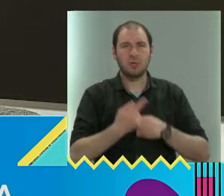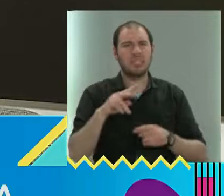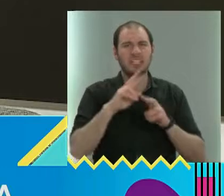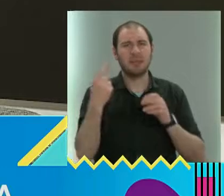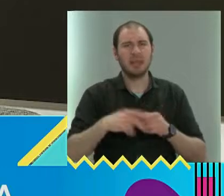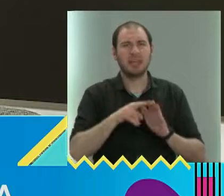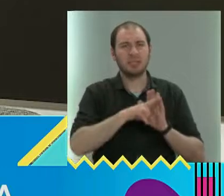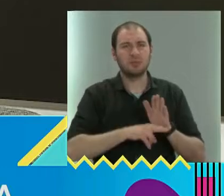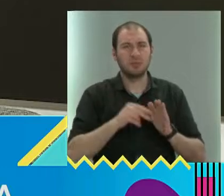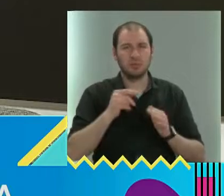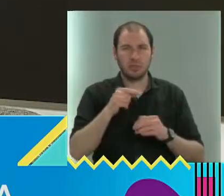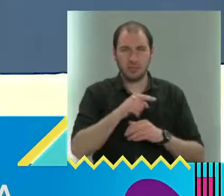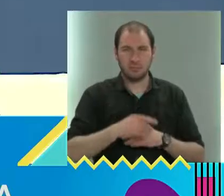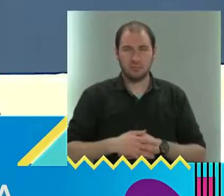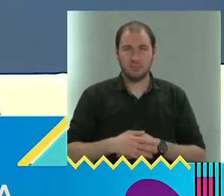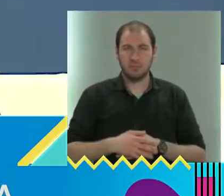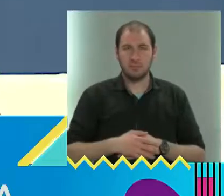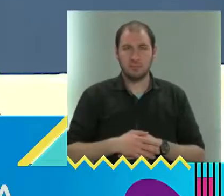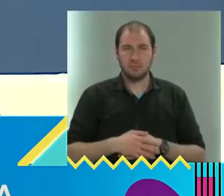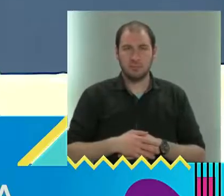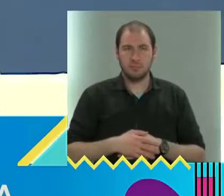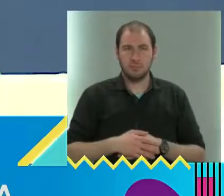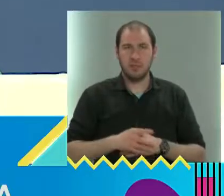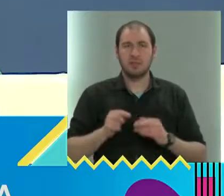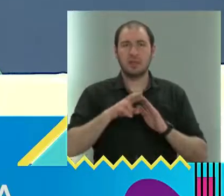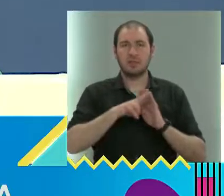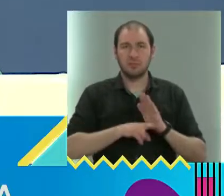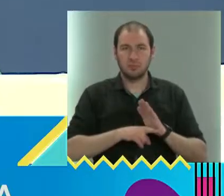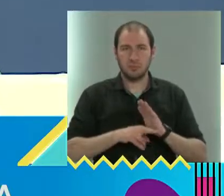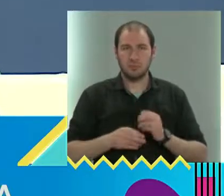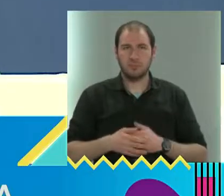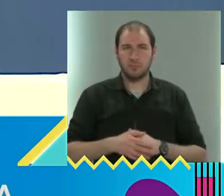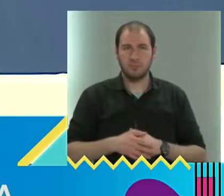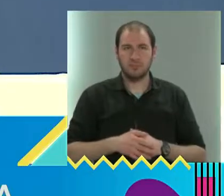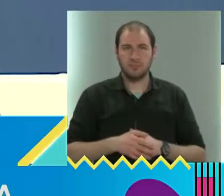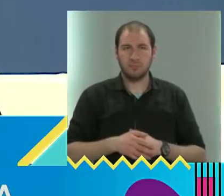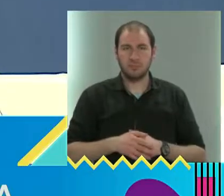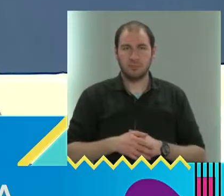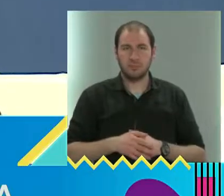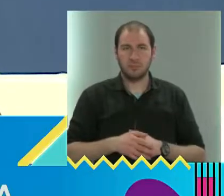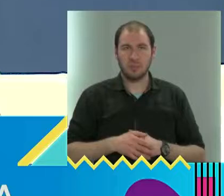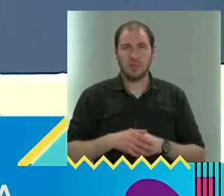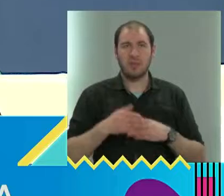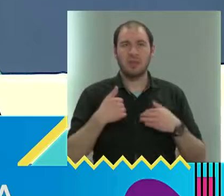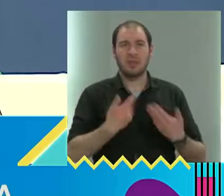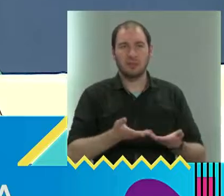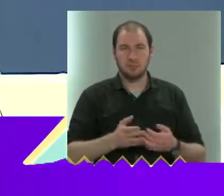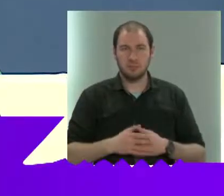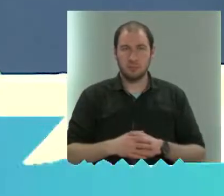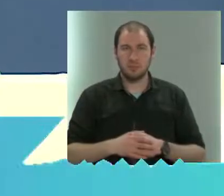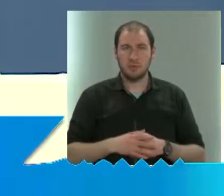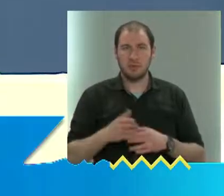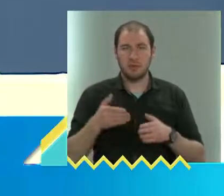consiste esta resolución 2010. Bueno, es una resolución que permite generar